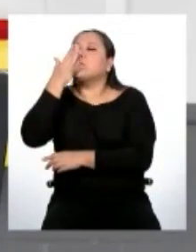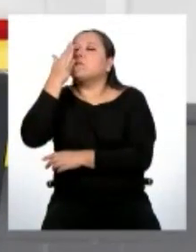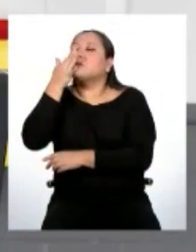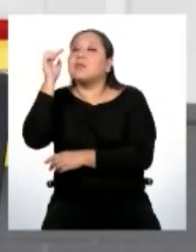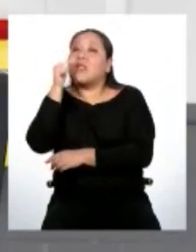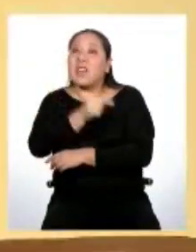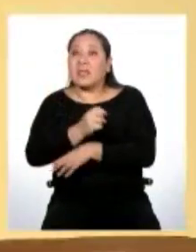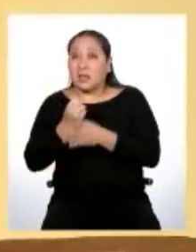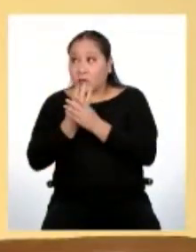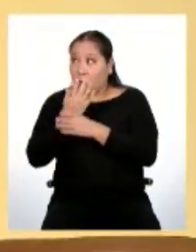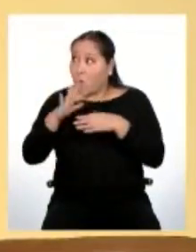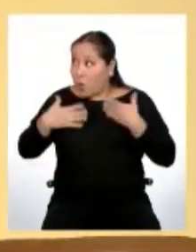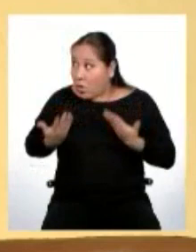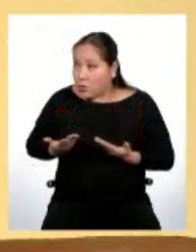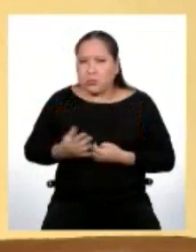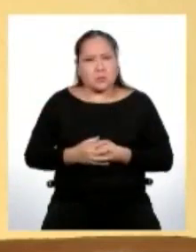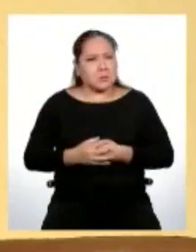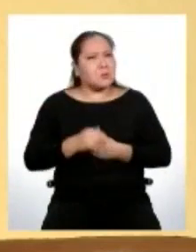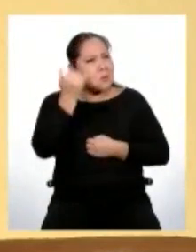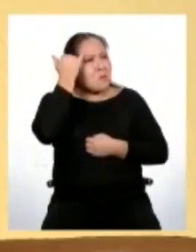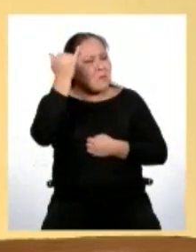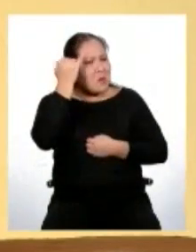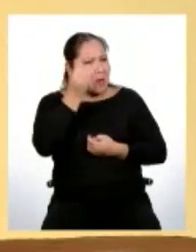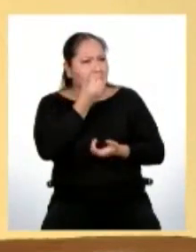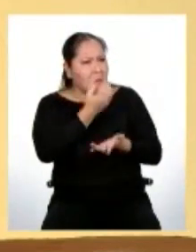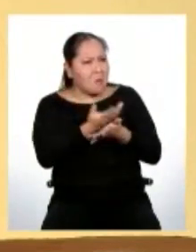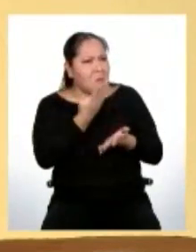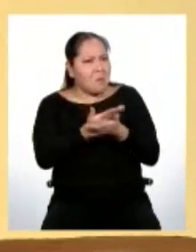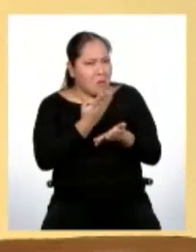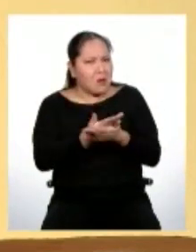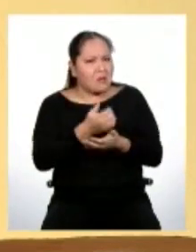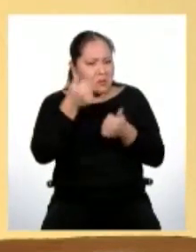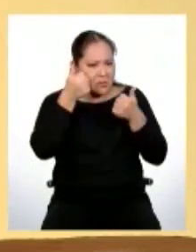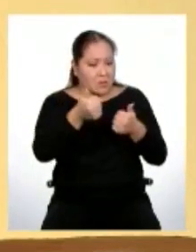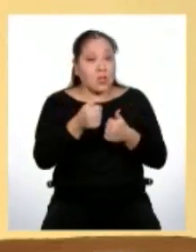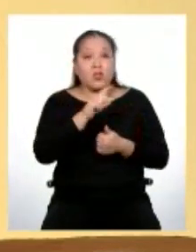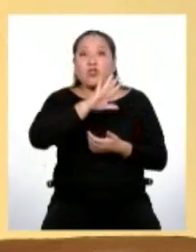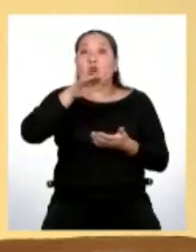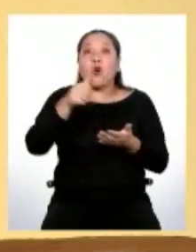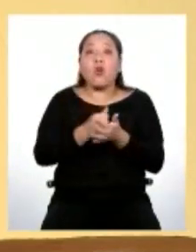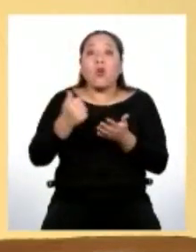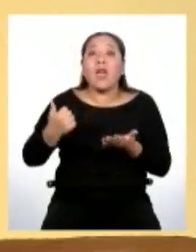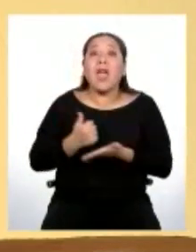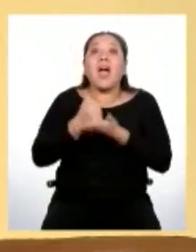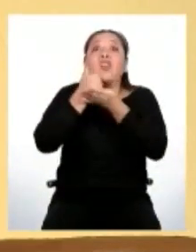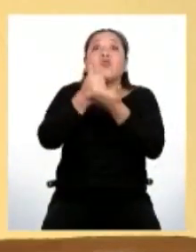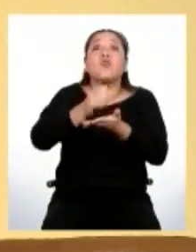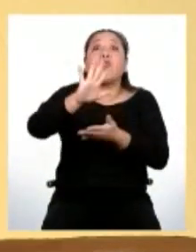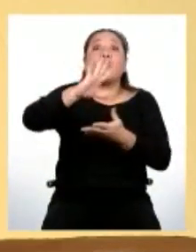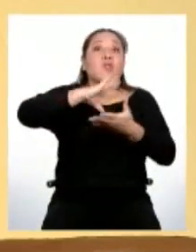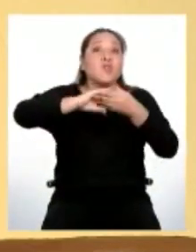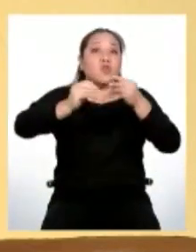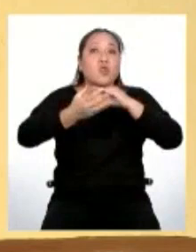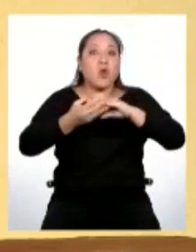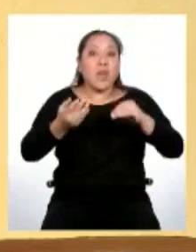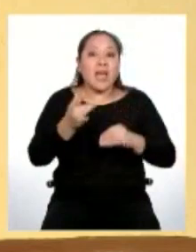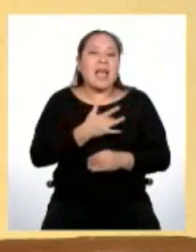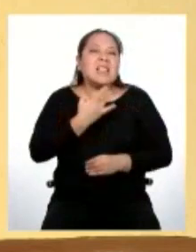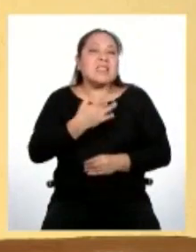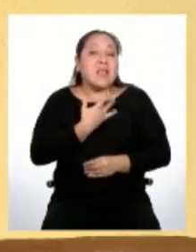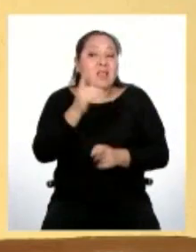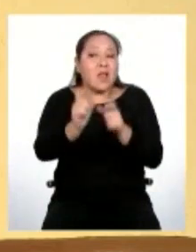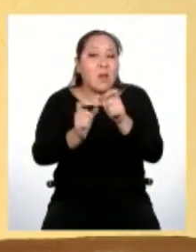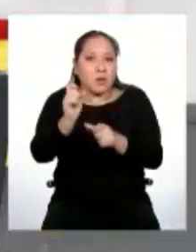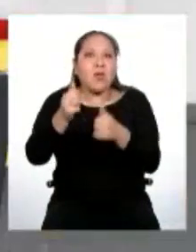flores? Es una idea ingeniosa y vale. Todo lo que pueda sumar a que tu historia transmita las sensaciones que quieres es